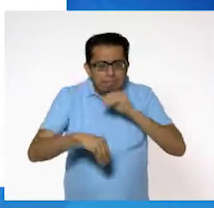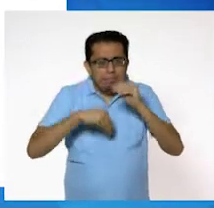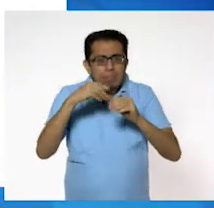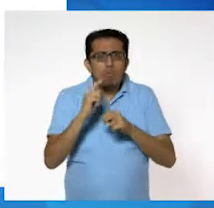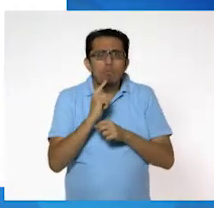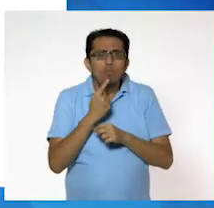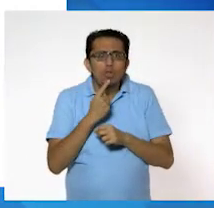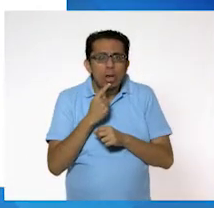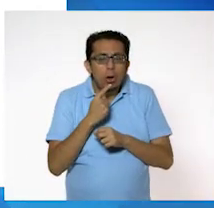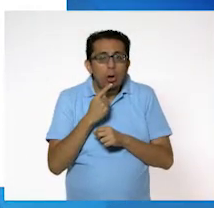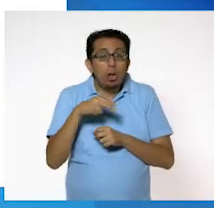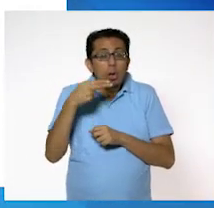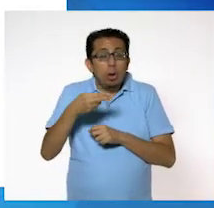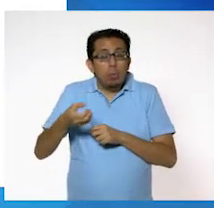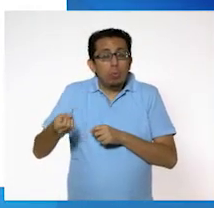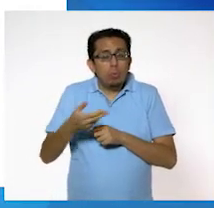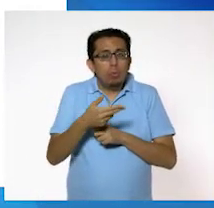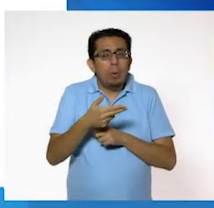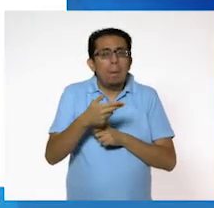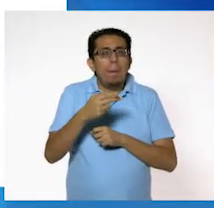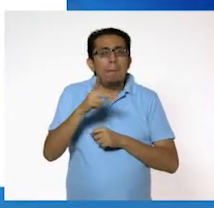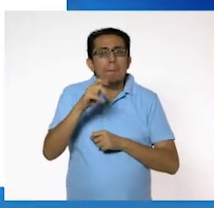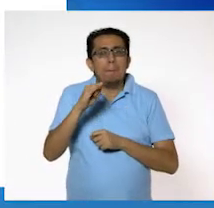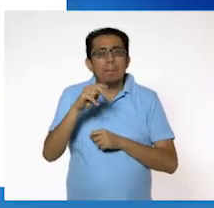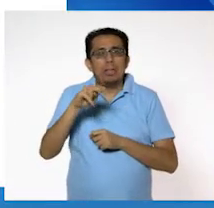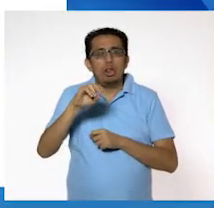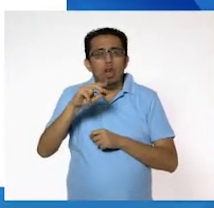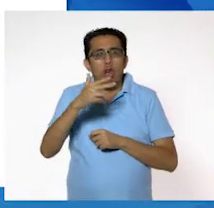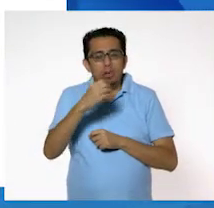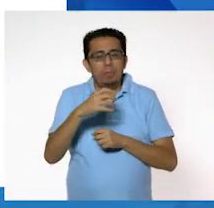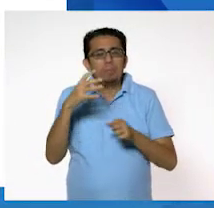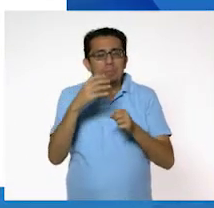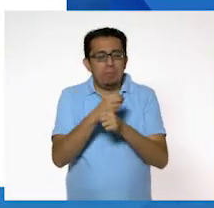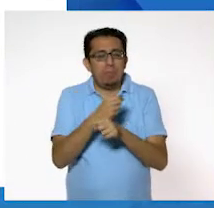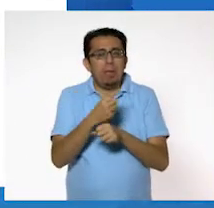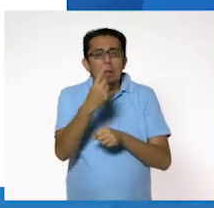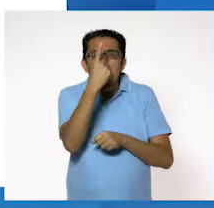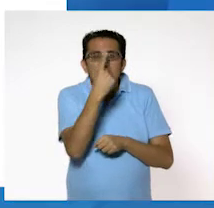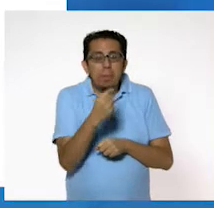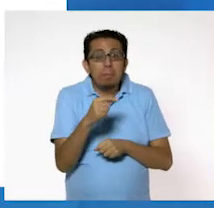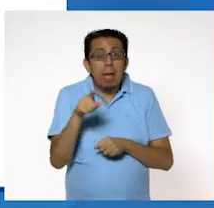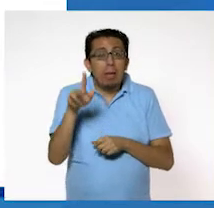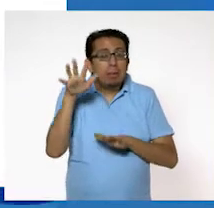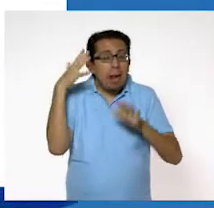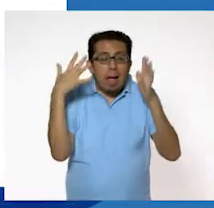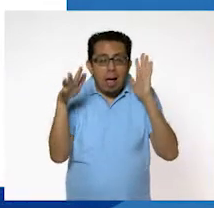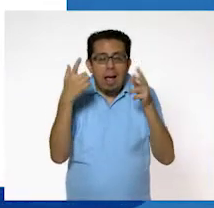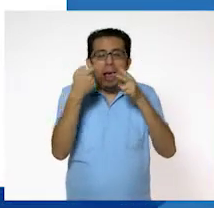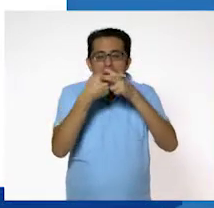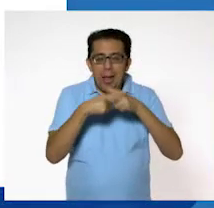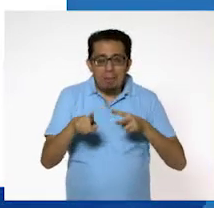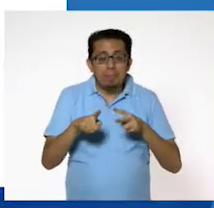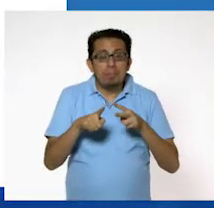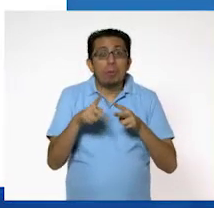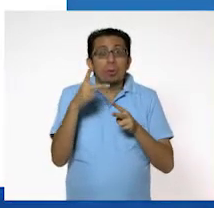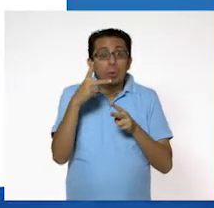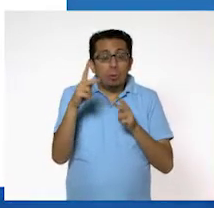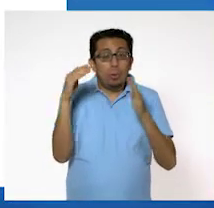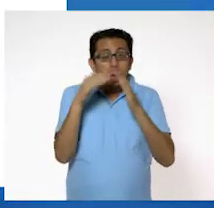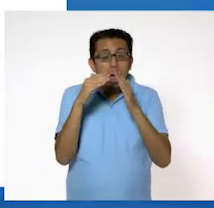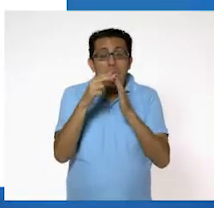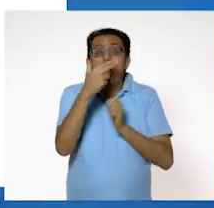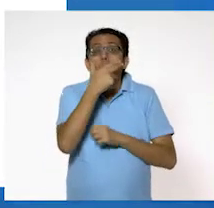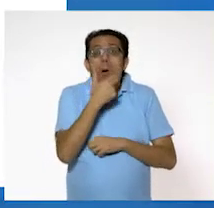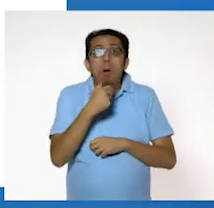y le pone el nombre de Pinocho. Primeras travesuras del muñeco. La casa de Geppetto era